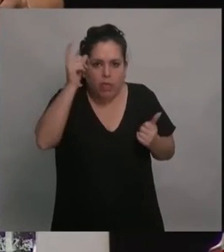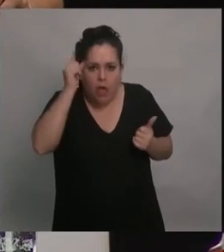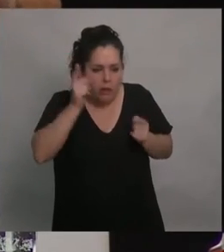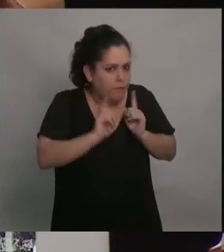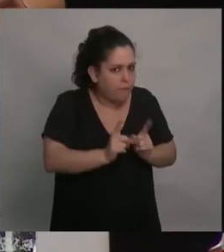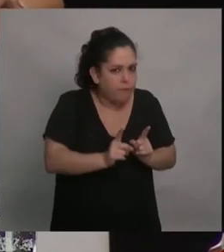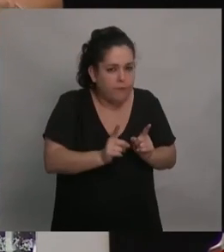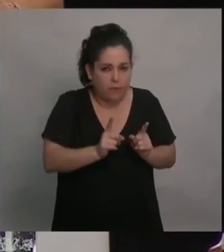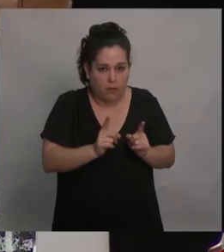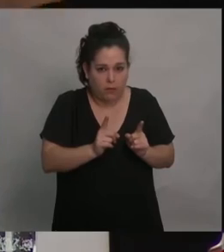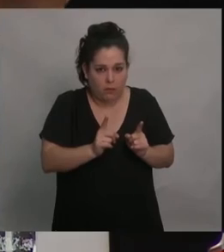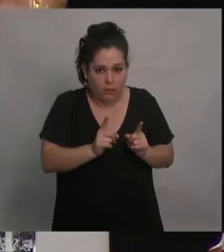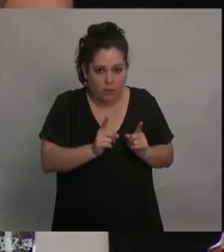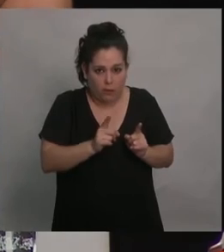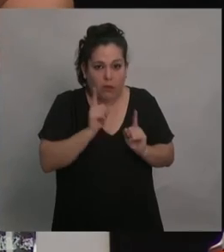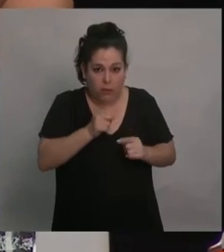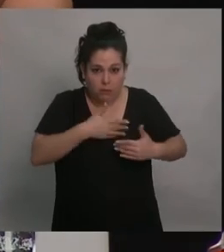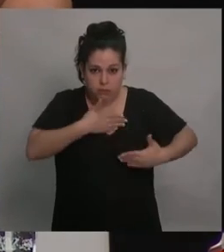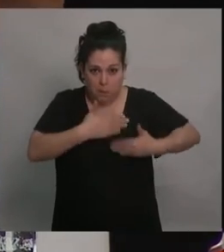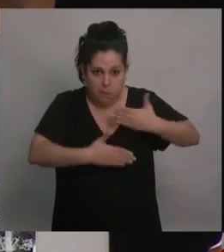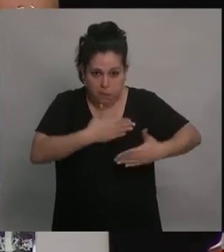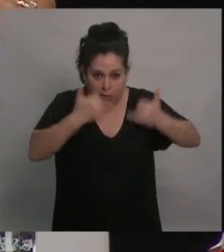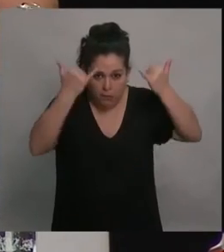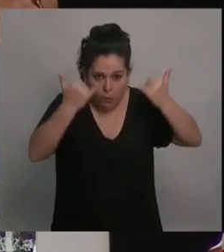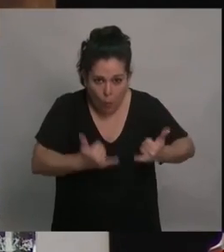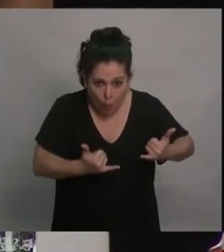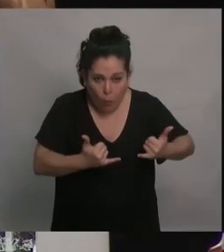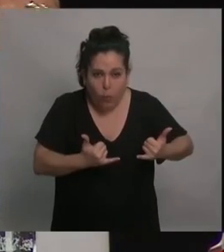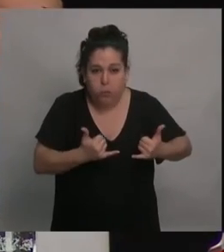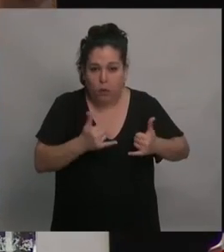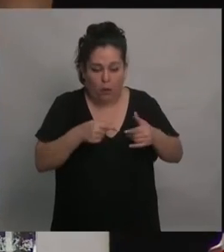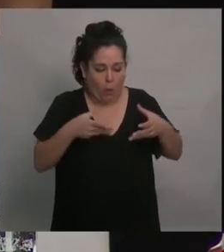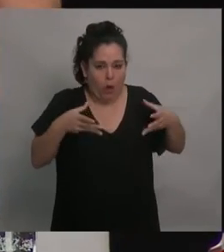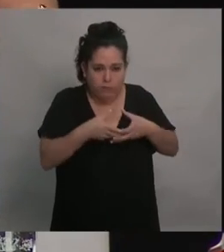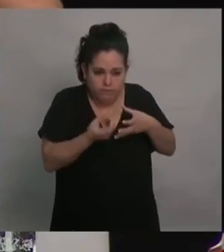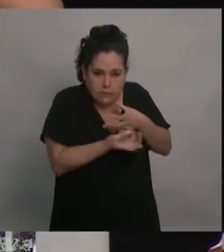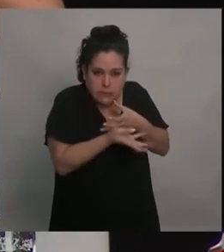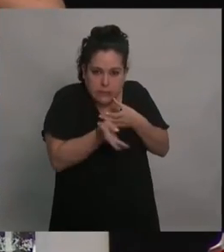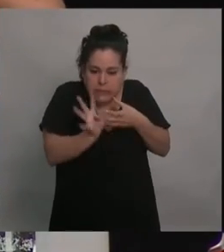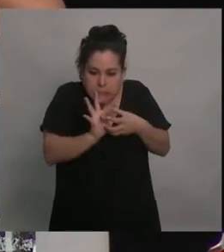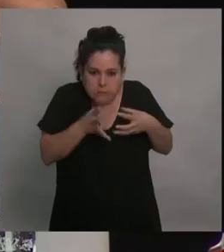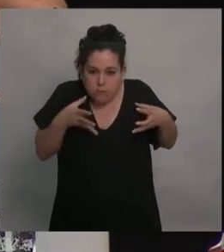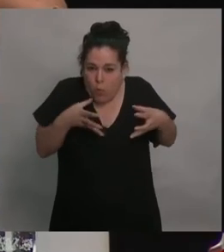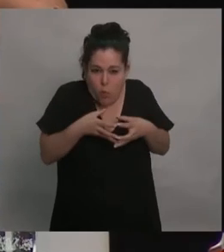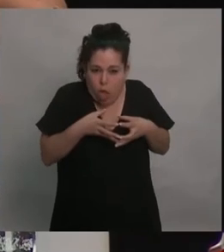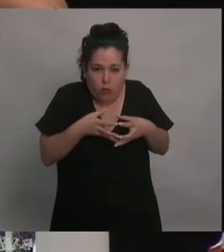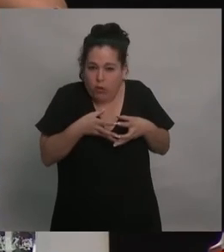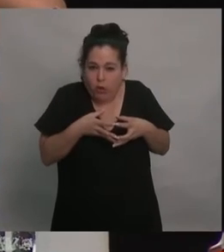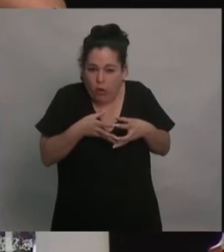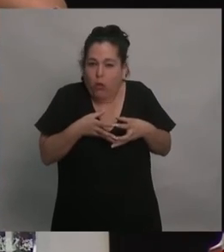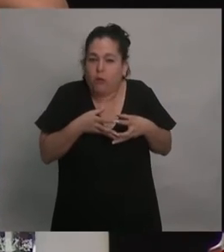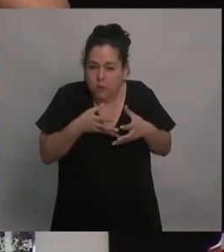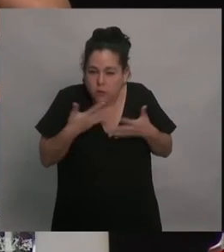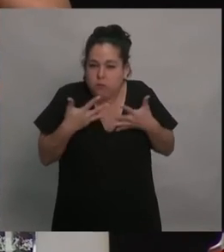mantenerlo, sino desarrollarse a pesar del bloqueo tan brutal que hemos sufrido